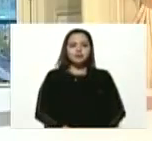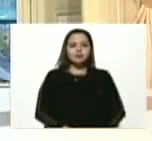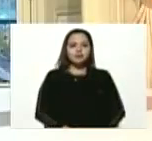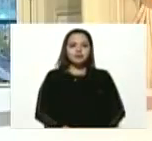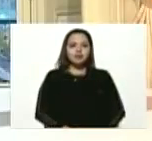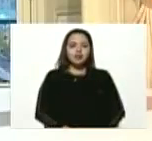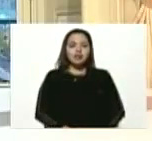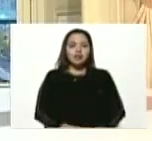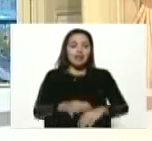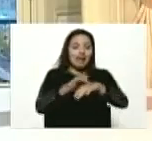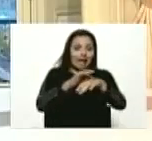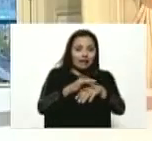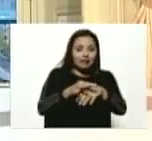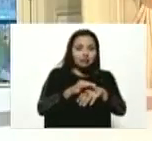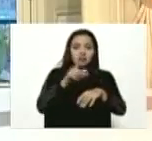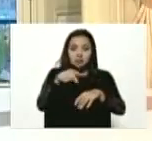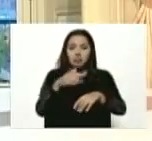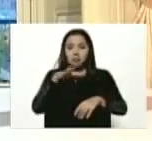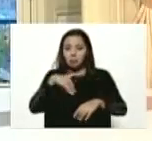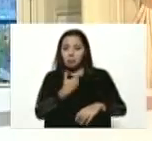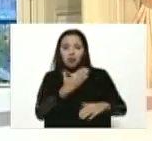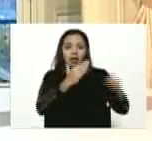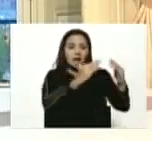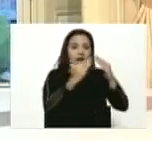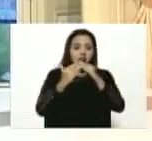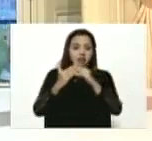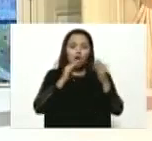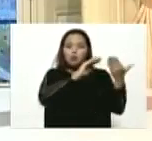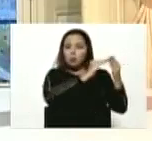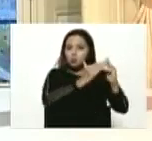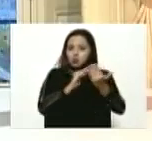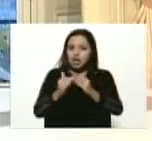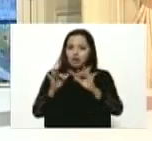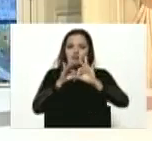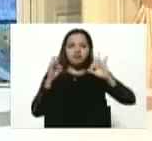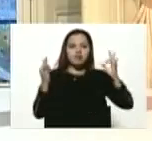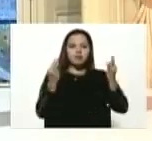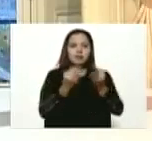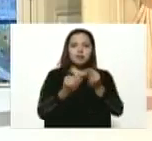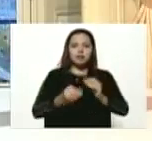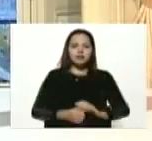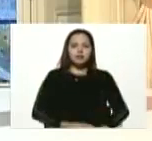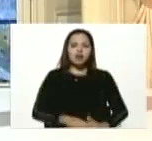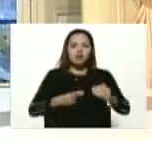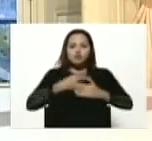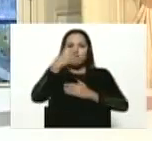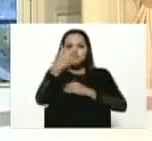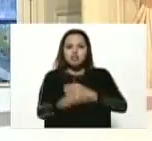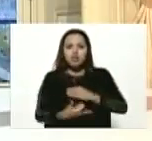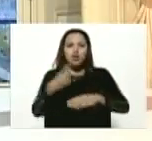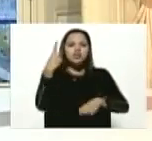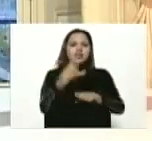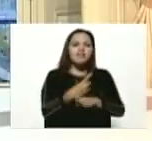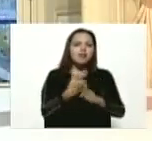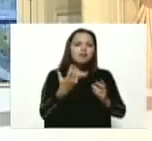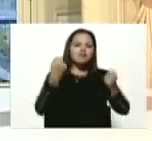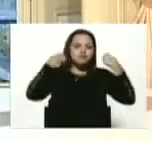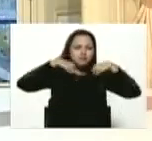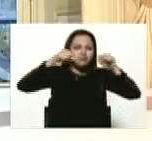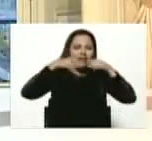proteína animal en el hogar, en la comunidad, en la familia, son los proyectos que debemos